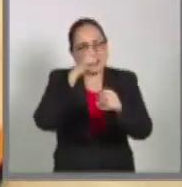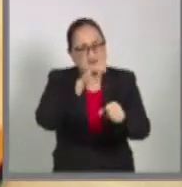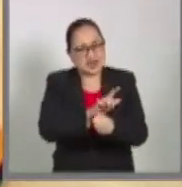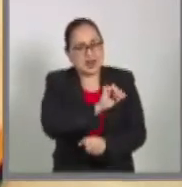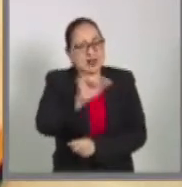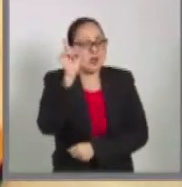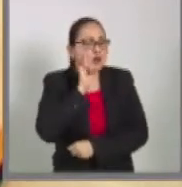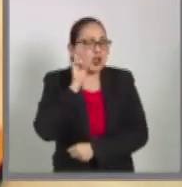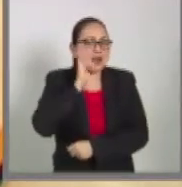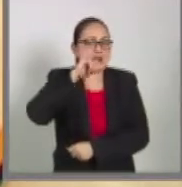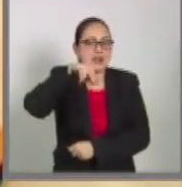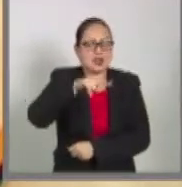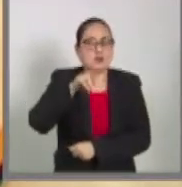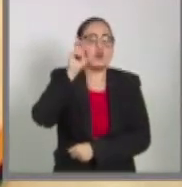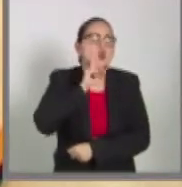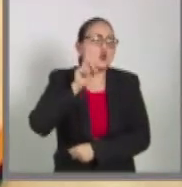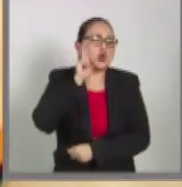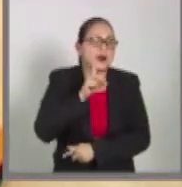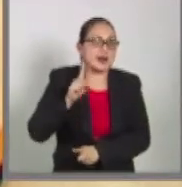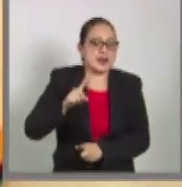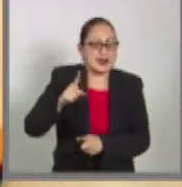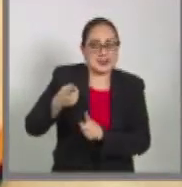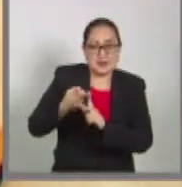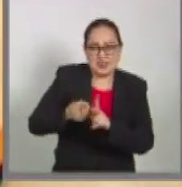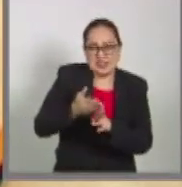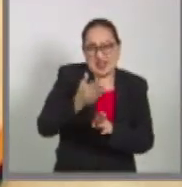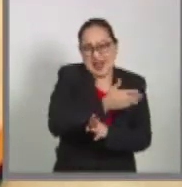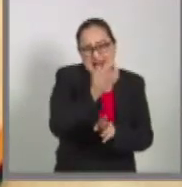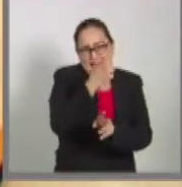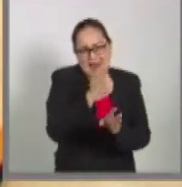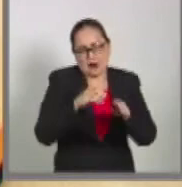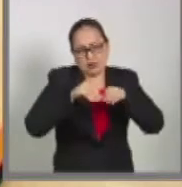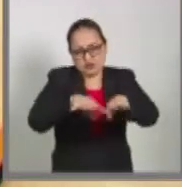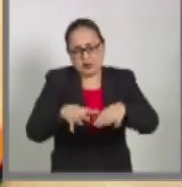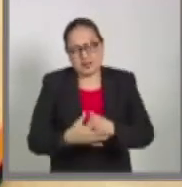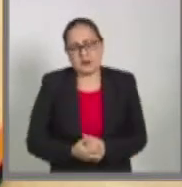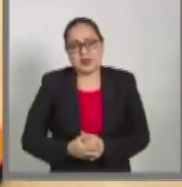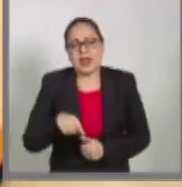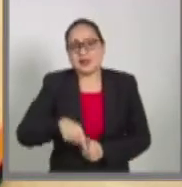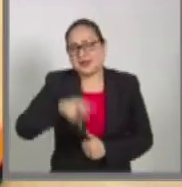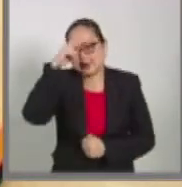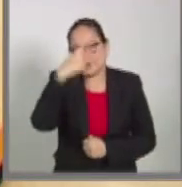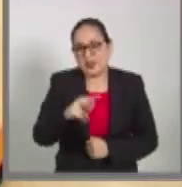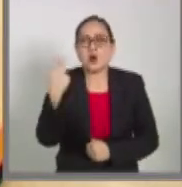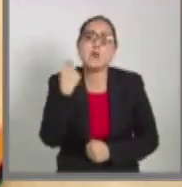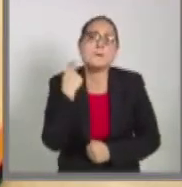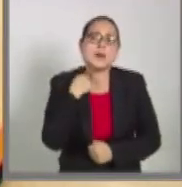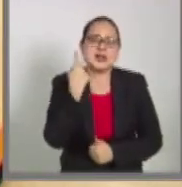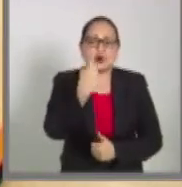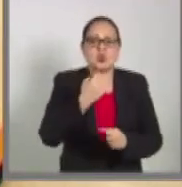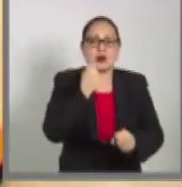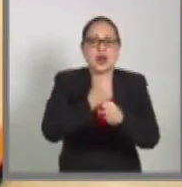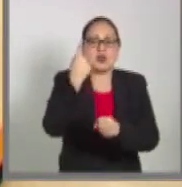INMUJERES, publicado a principios de este año, en México son asesinadas Cada